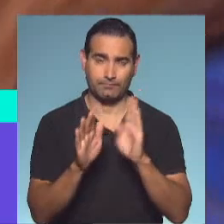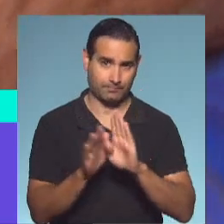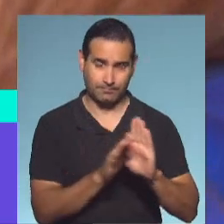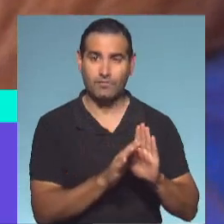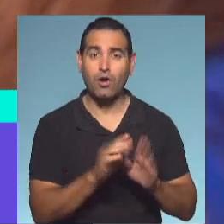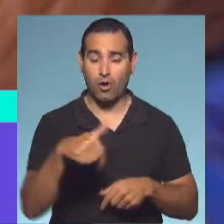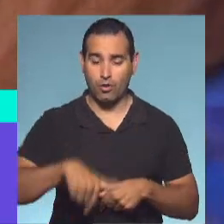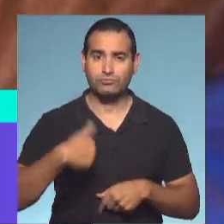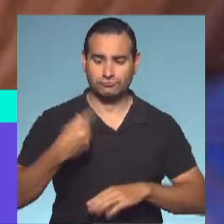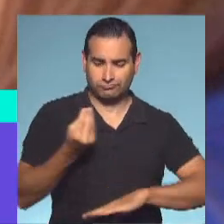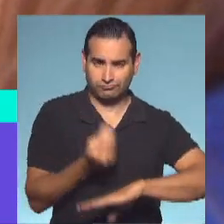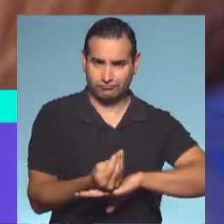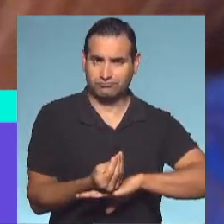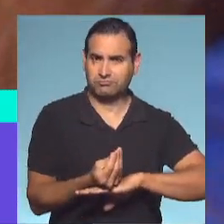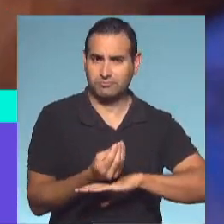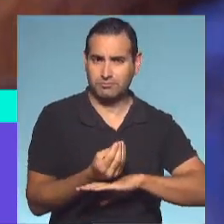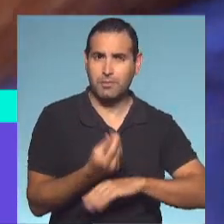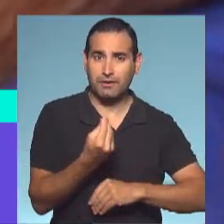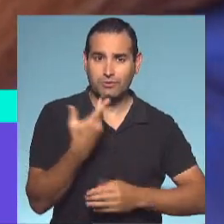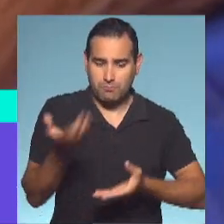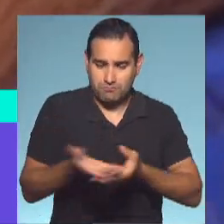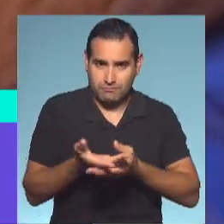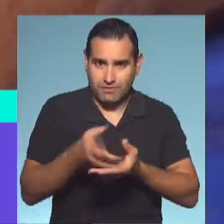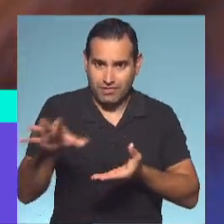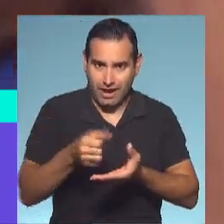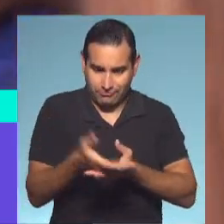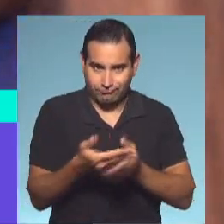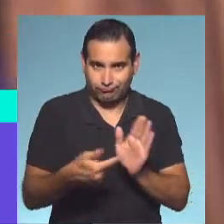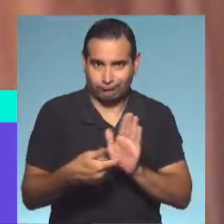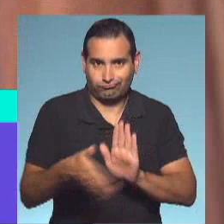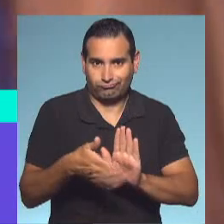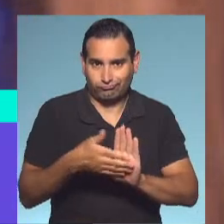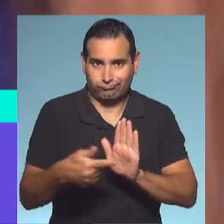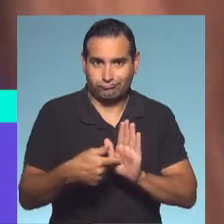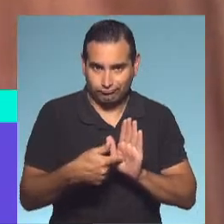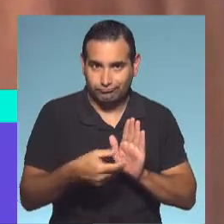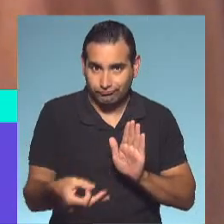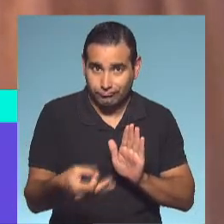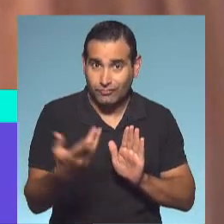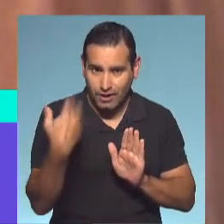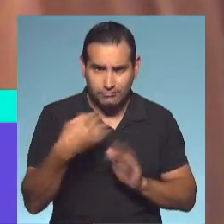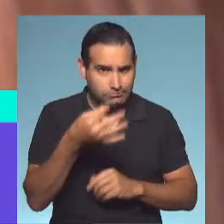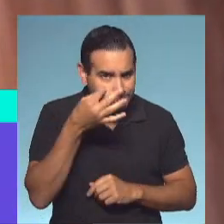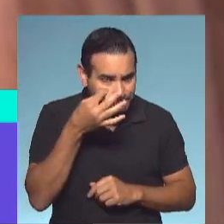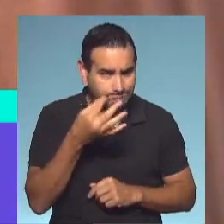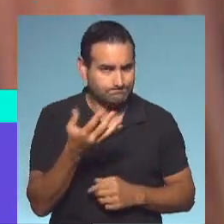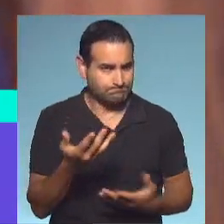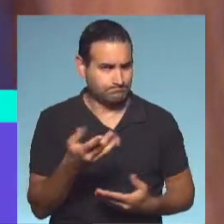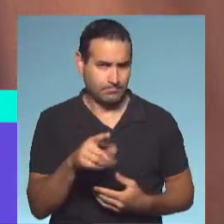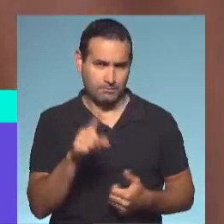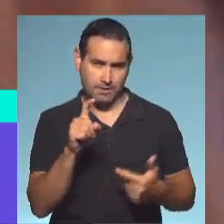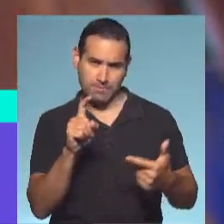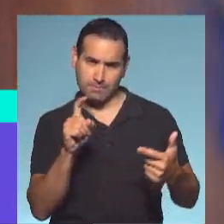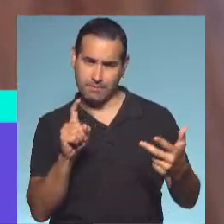yo ya me presento acá para, traje los papeles de alguna manera que certifican lo que nosotros vimos, detectamos la